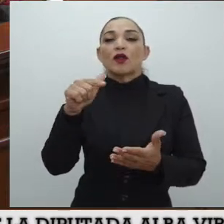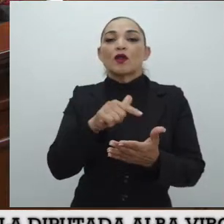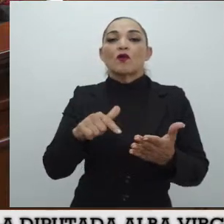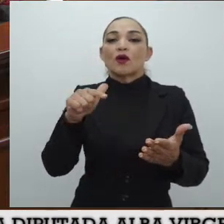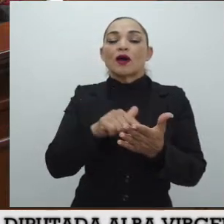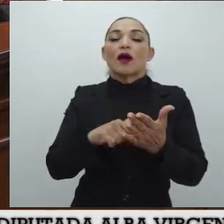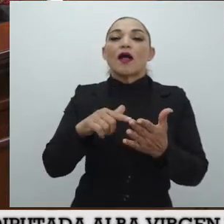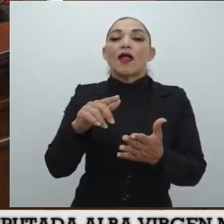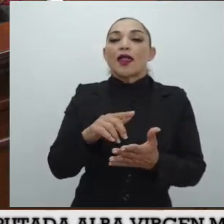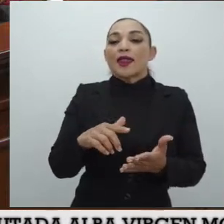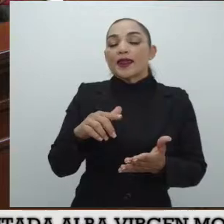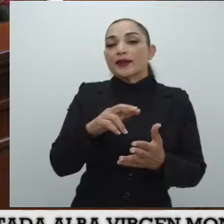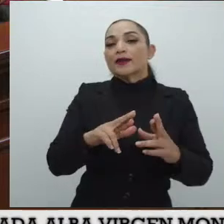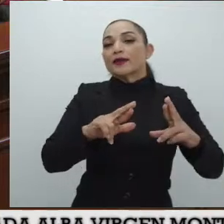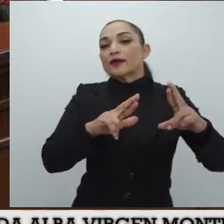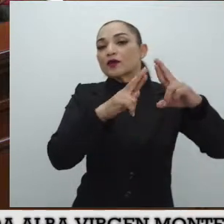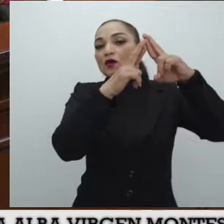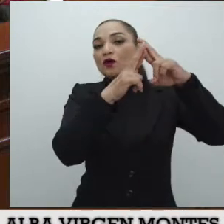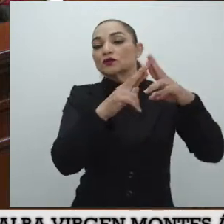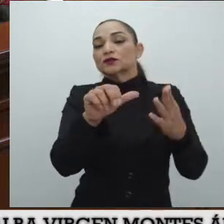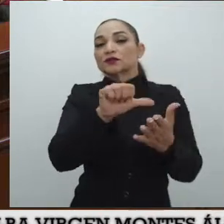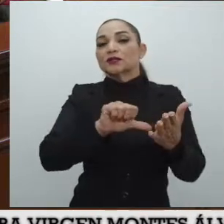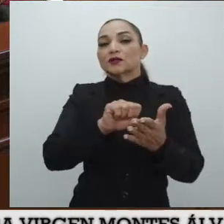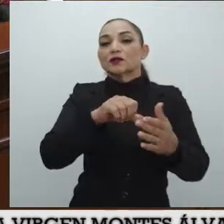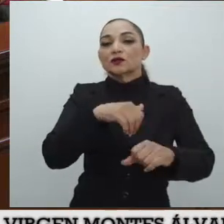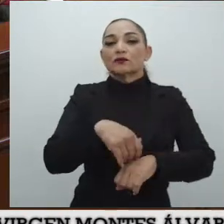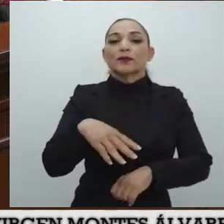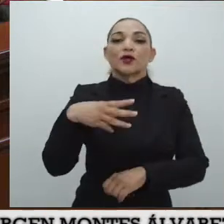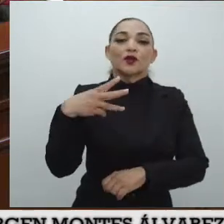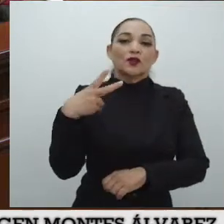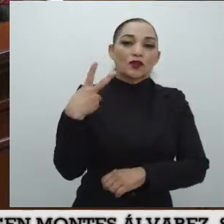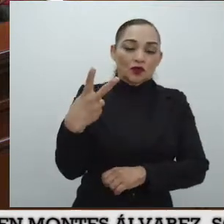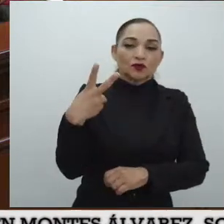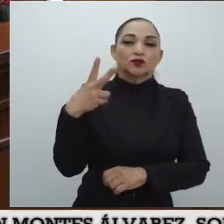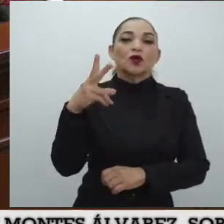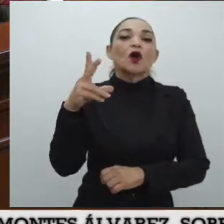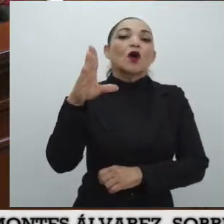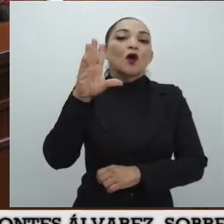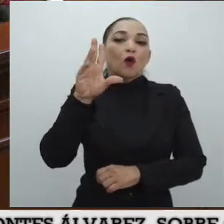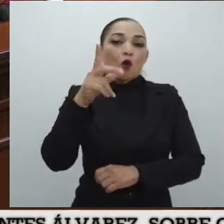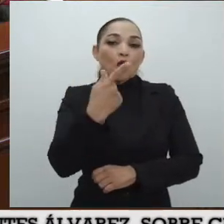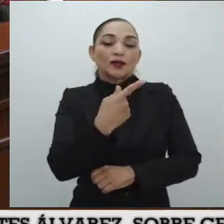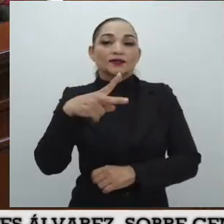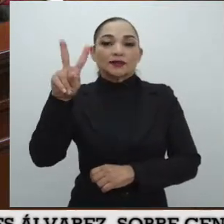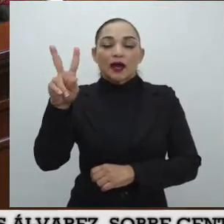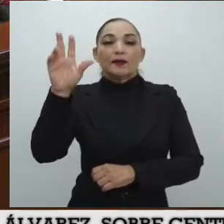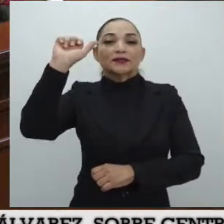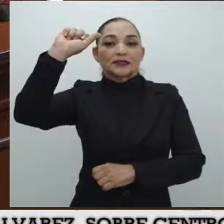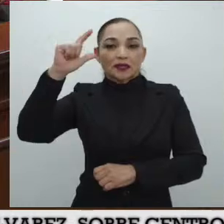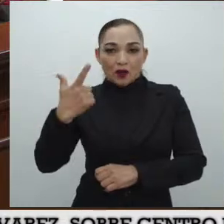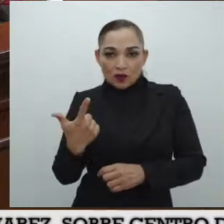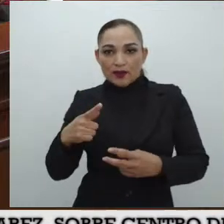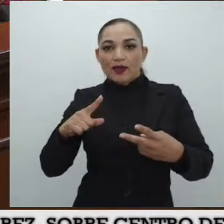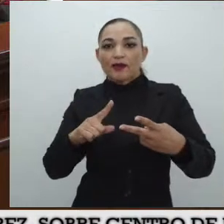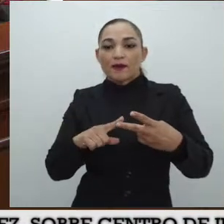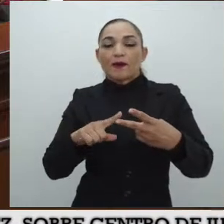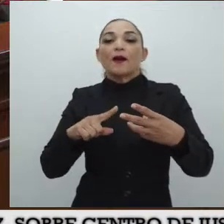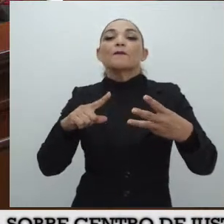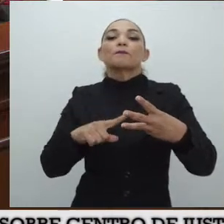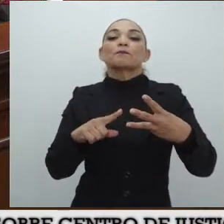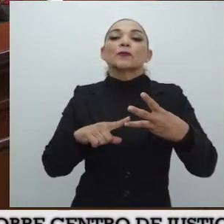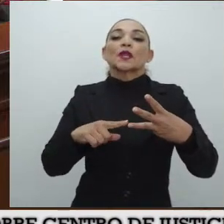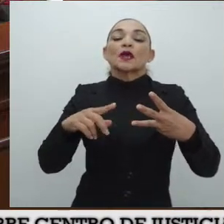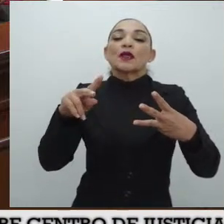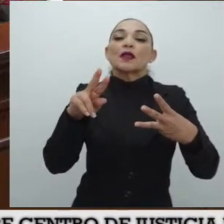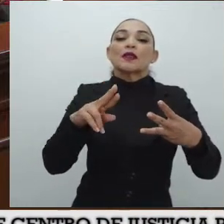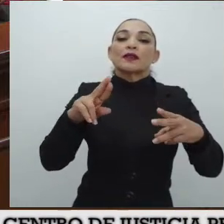2, que comprende los distritos judiciales de los municipios de Guasave y Sinaloa. Tercero, en la región Norte, que